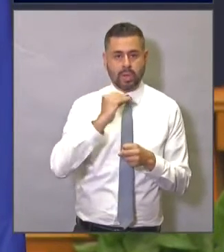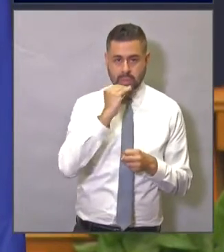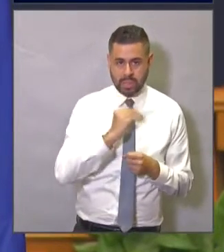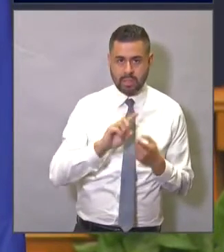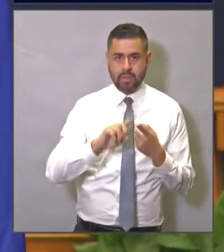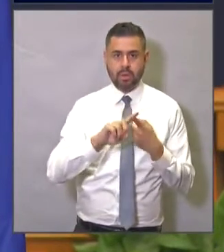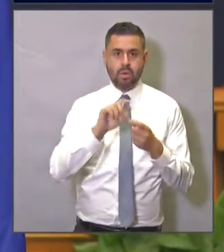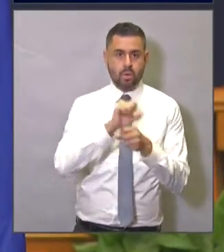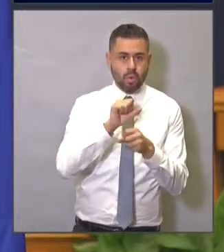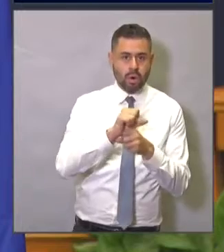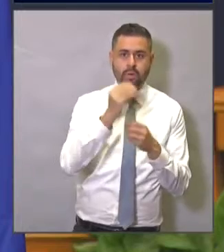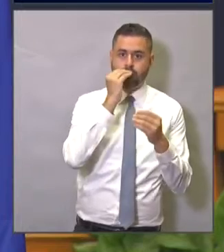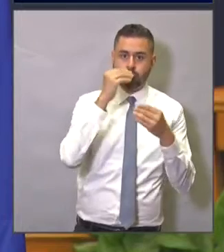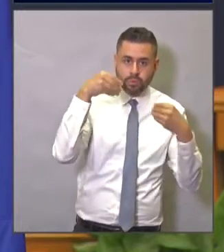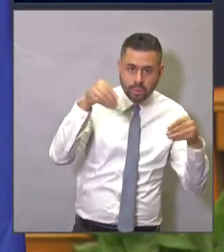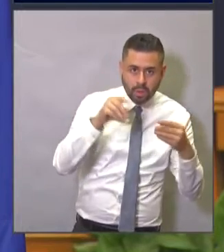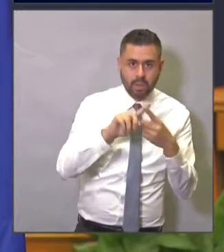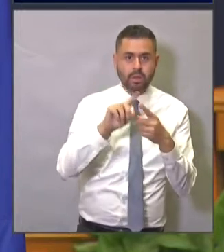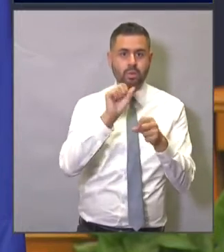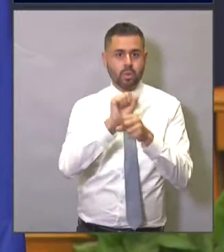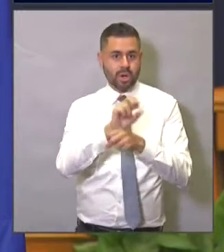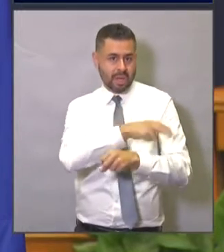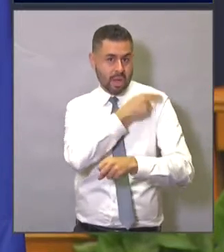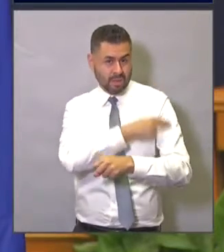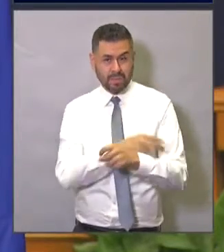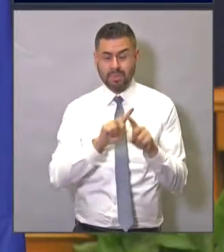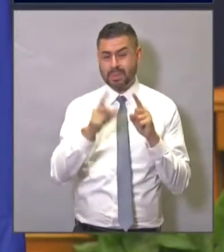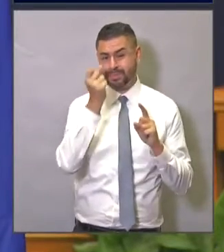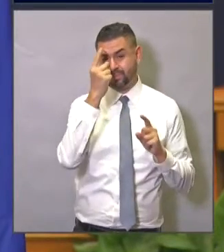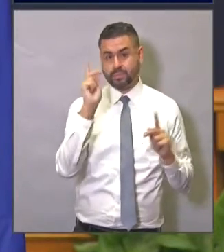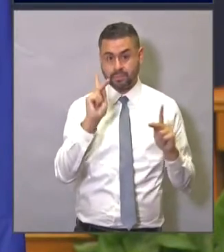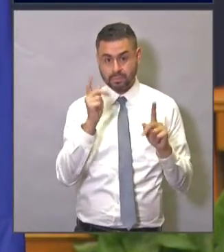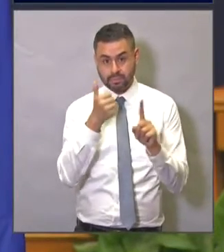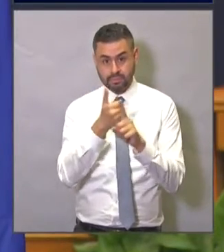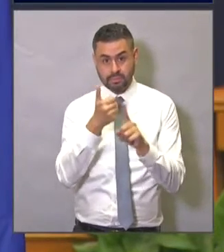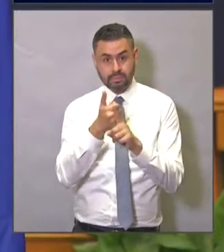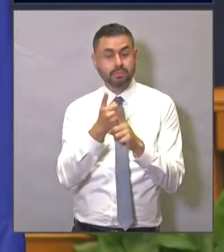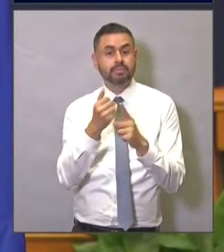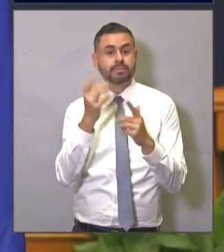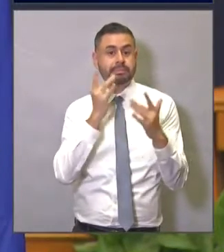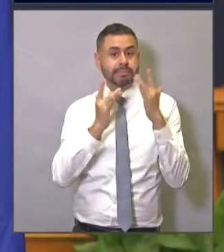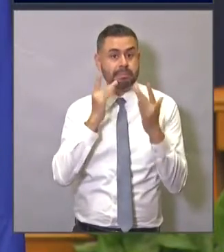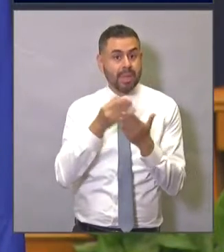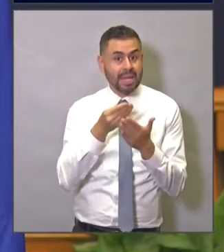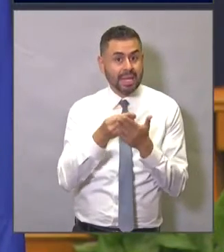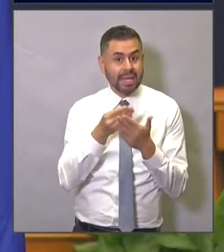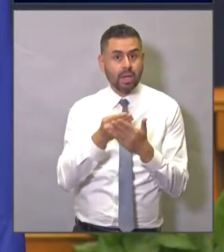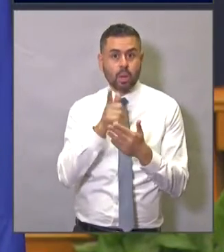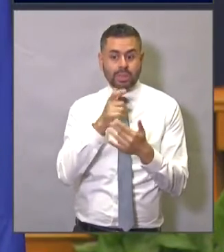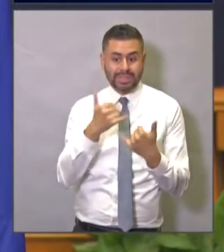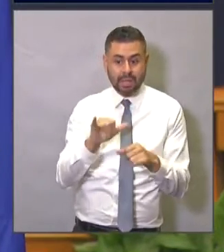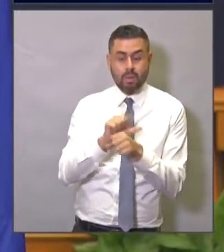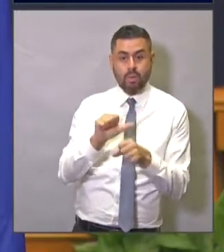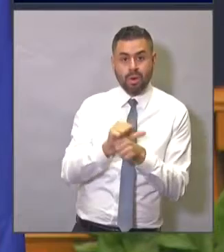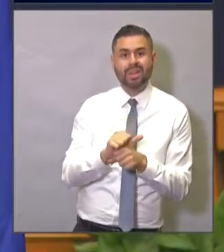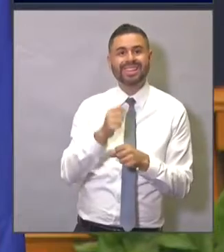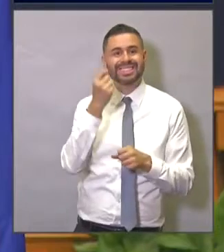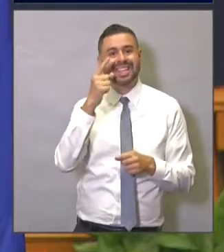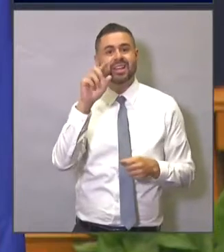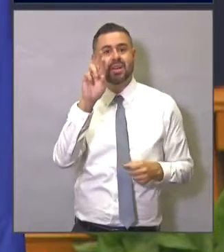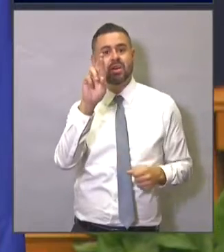La realidad es que las comunidades de color de bajo ingreso corren un mayor riesgo. El